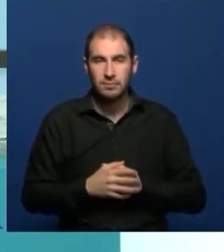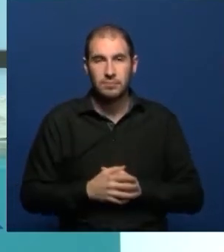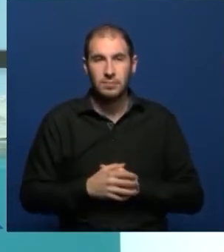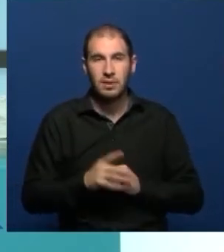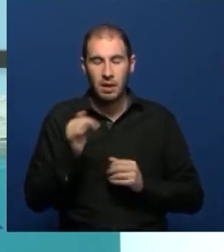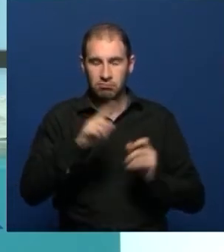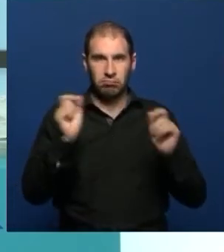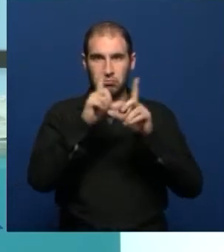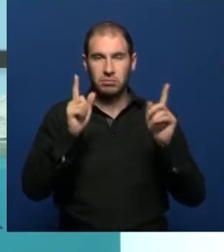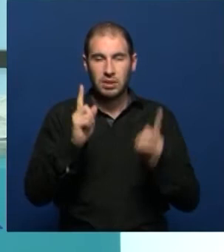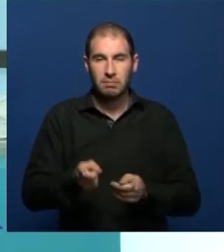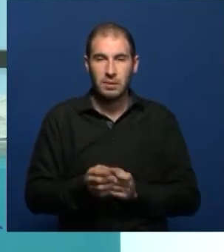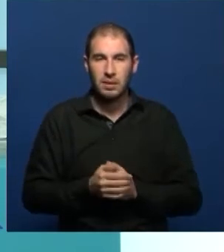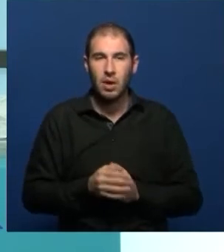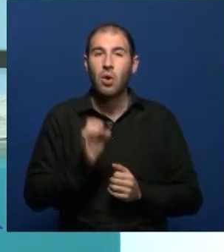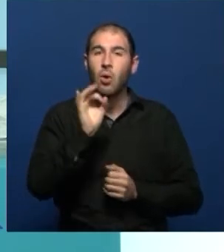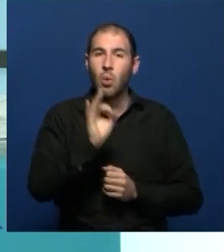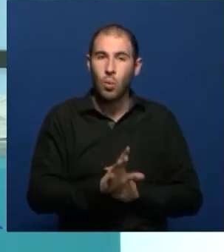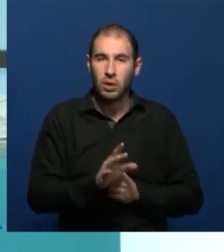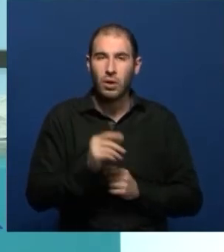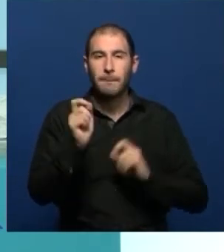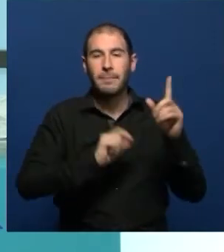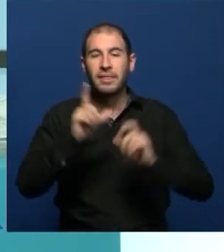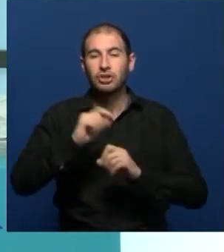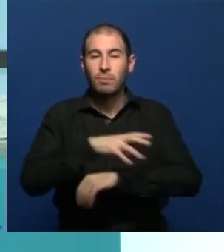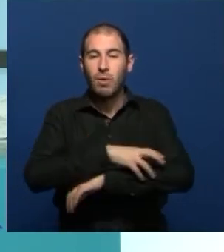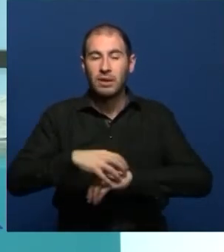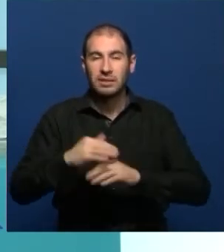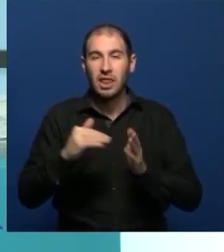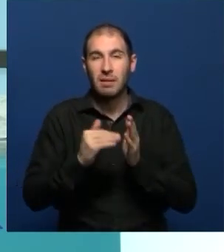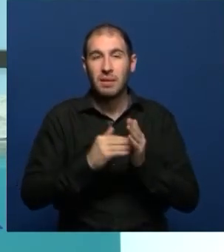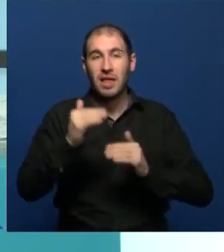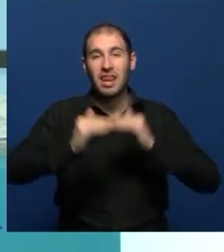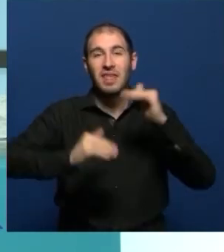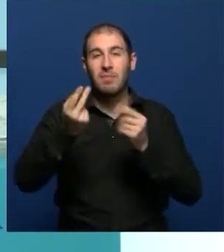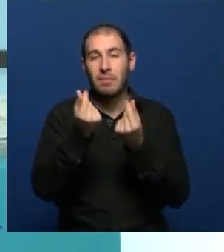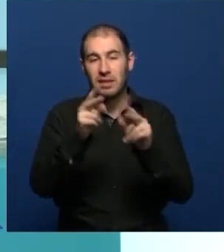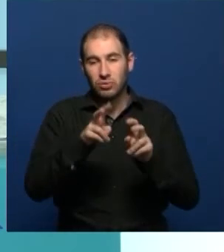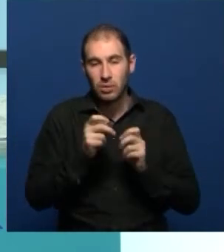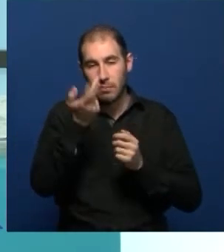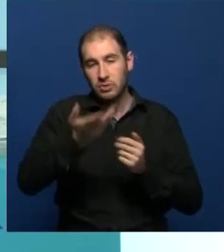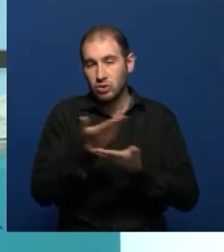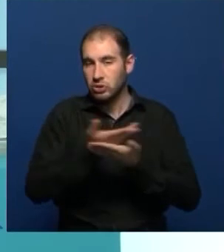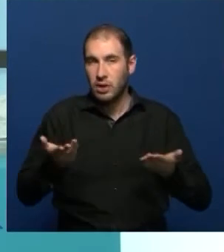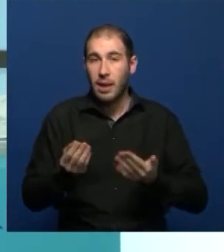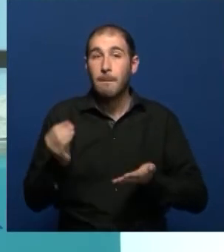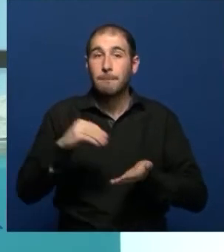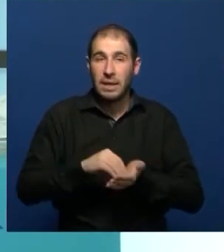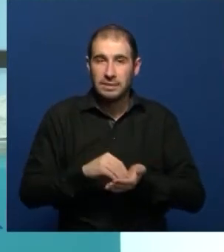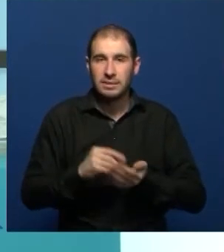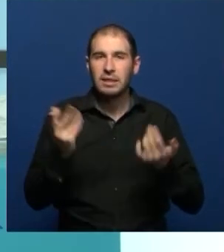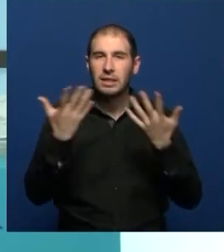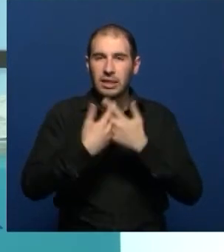es alarmante también, que tiene que ver no solamente medir la pobreza en función de los niveles de ingreso de la población, sino también